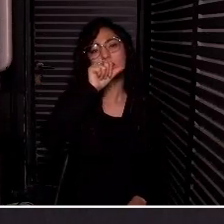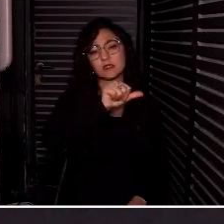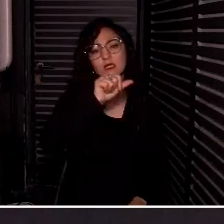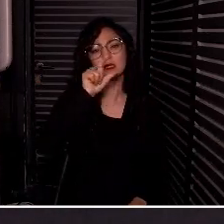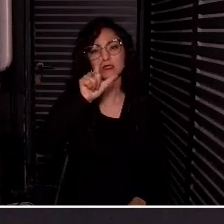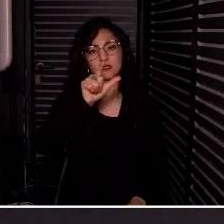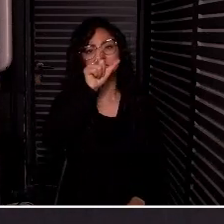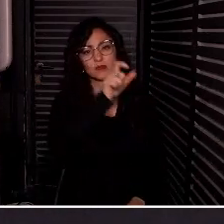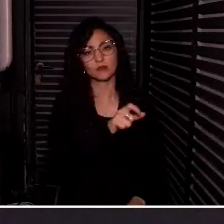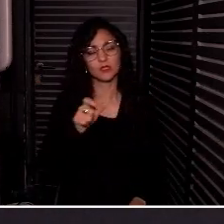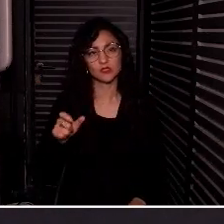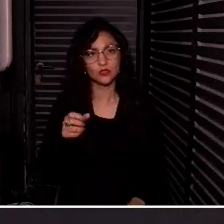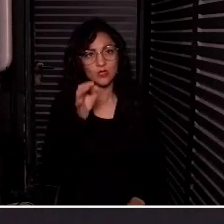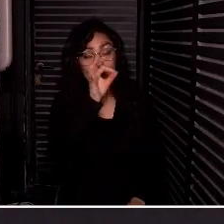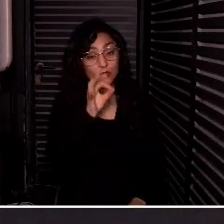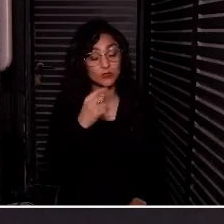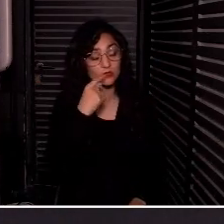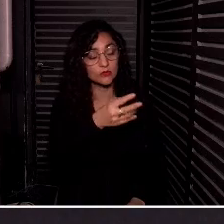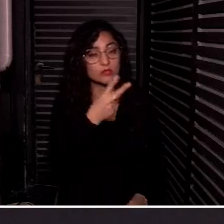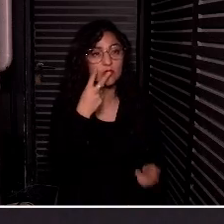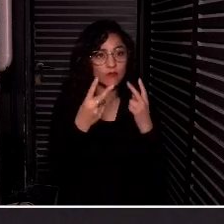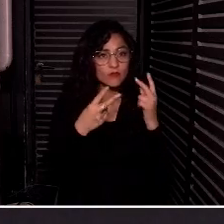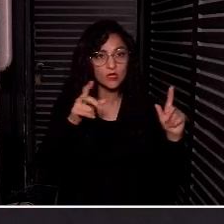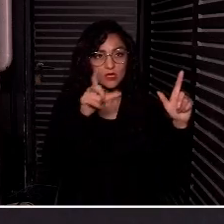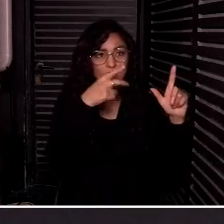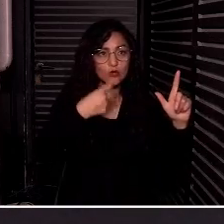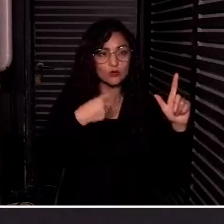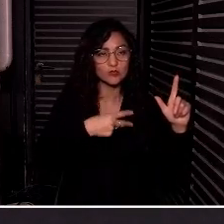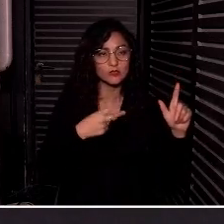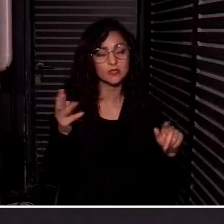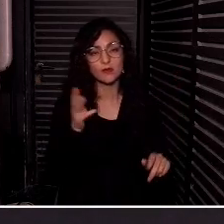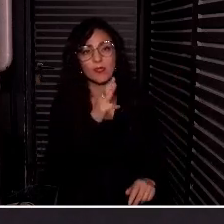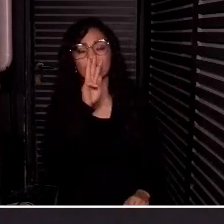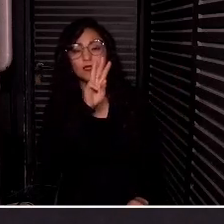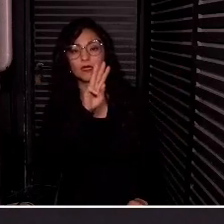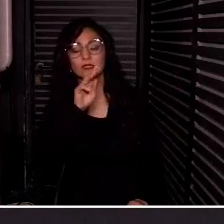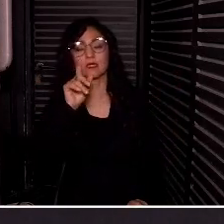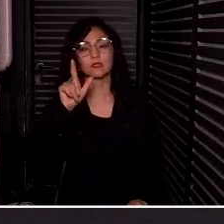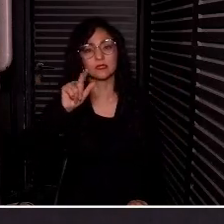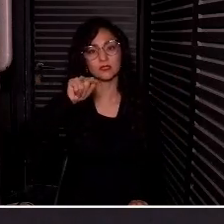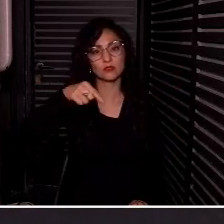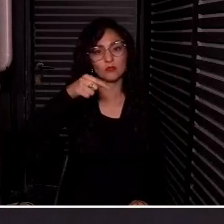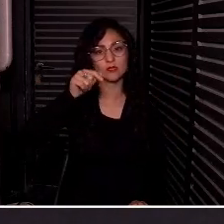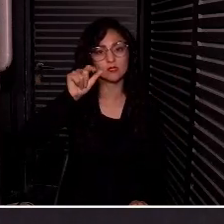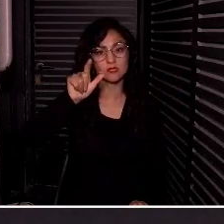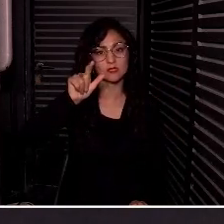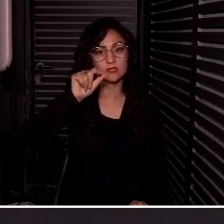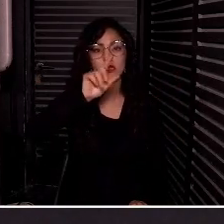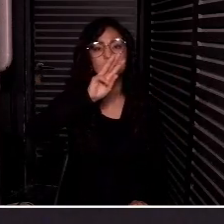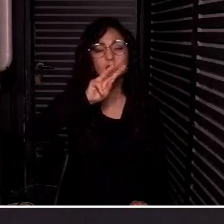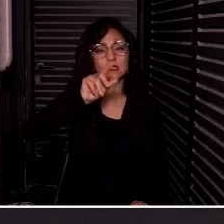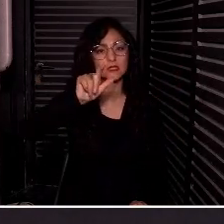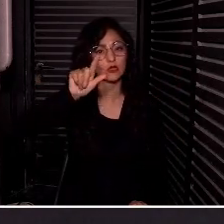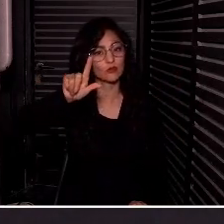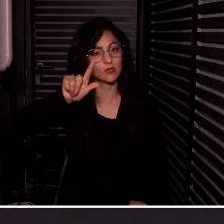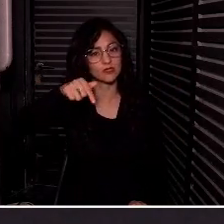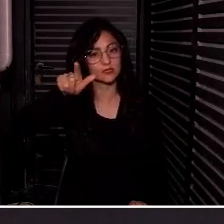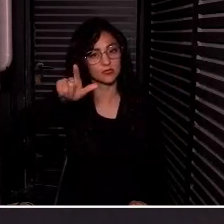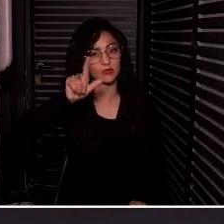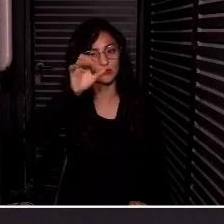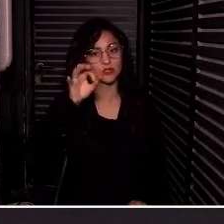consume noticias frecuentemente y un 36,7 por lo hace todos los días